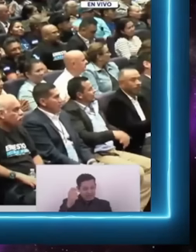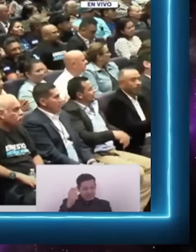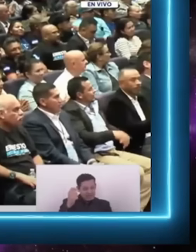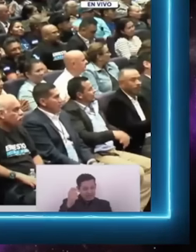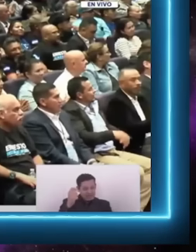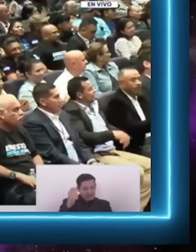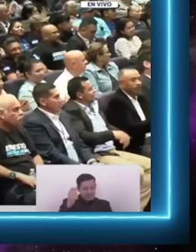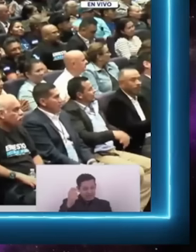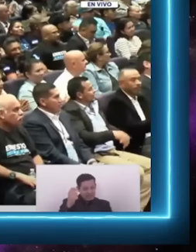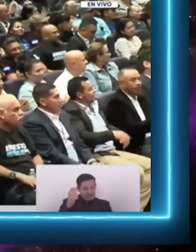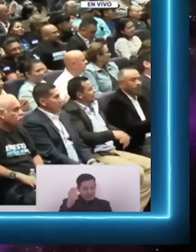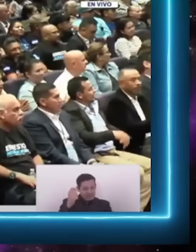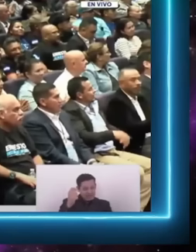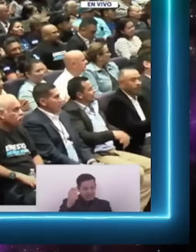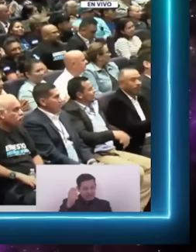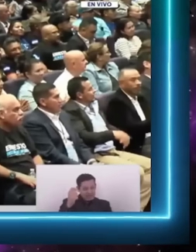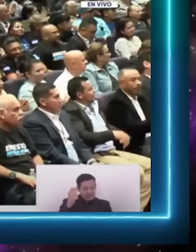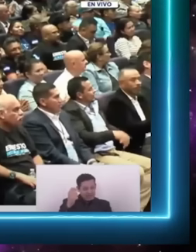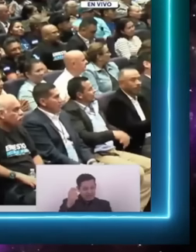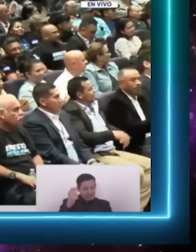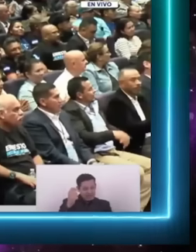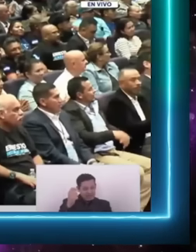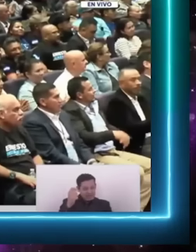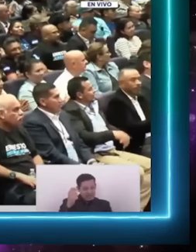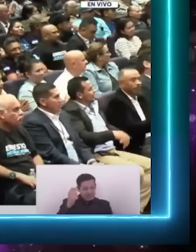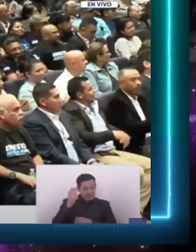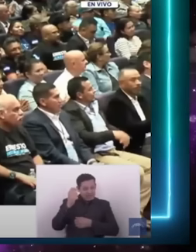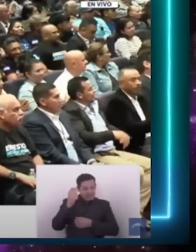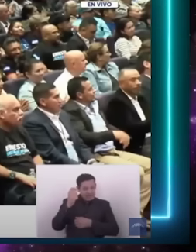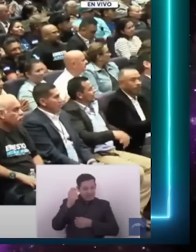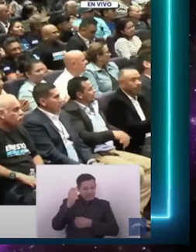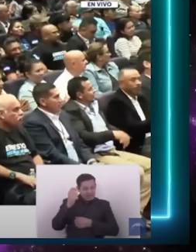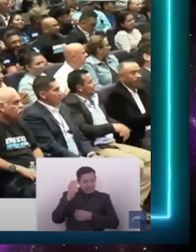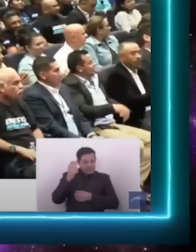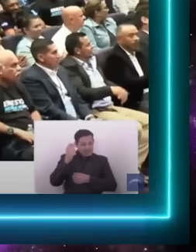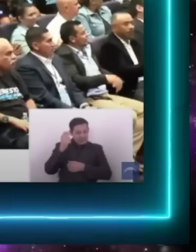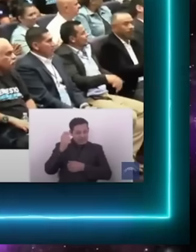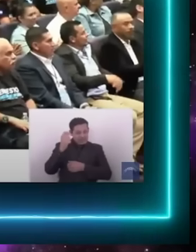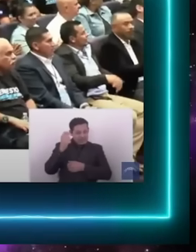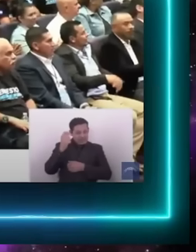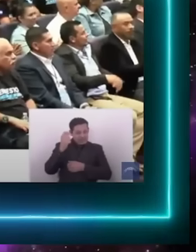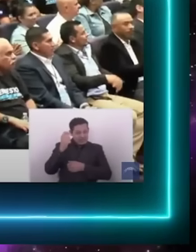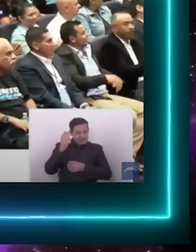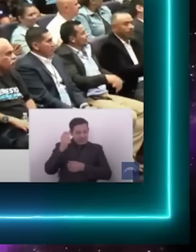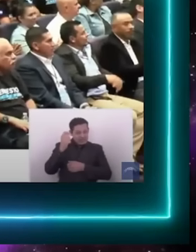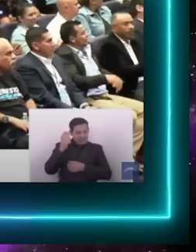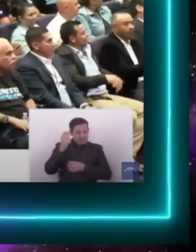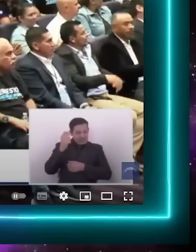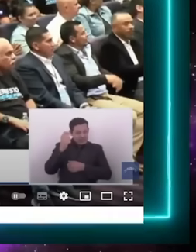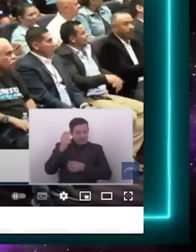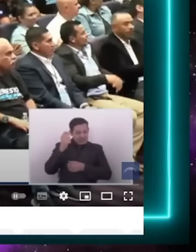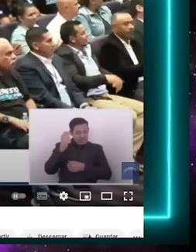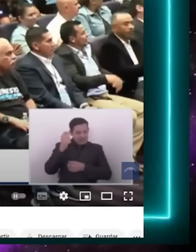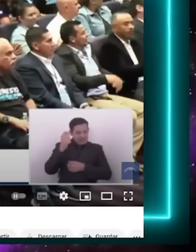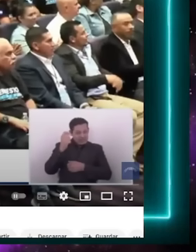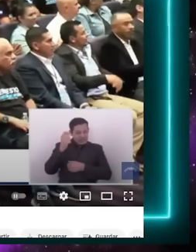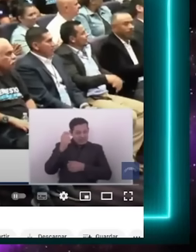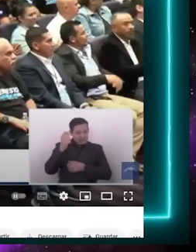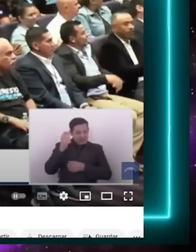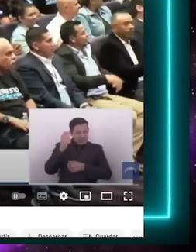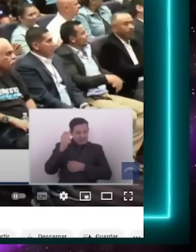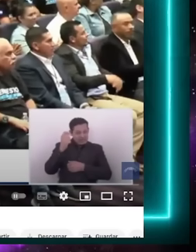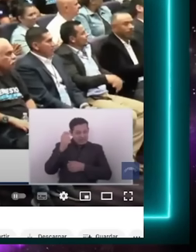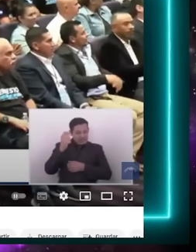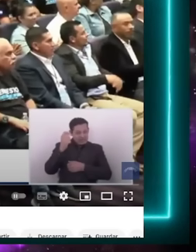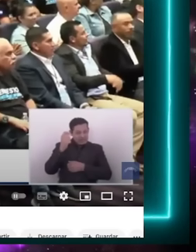uno dice es correcto no lo que dijo él pues yo creo que tal vez Lo único malo es que fue es